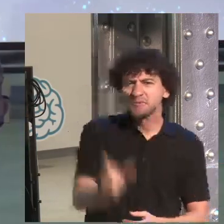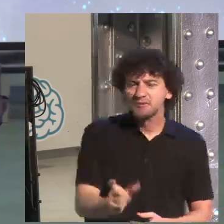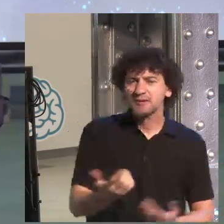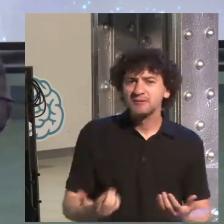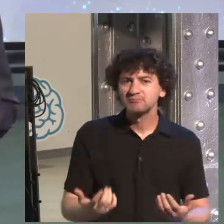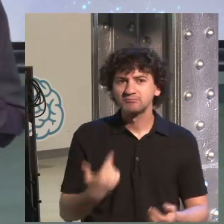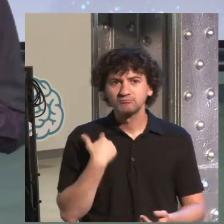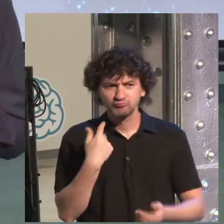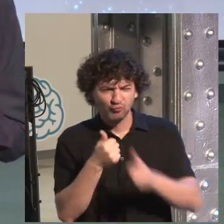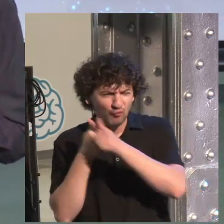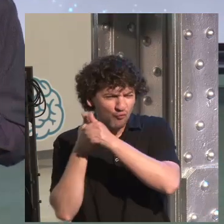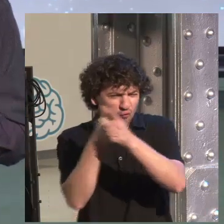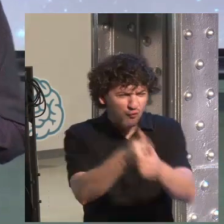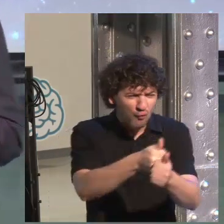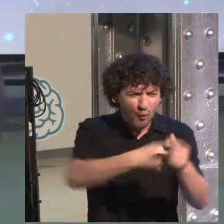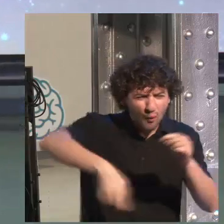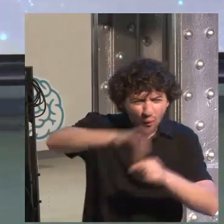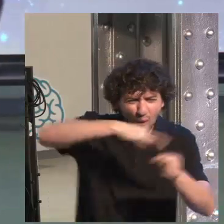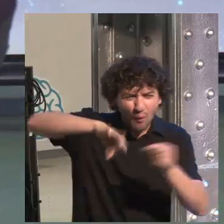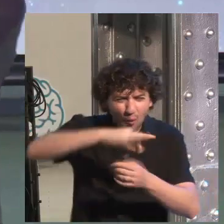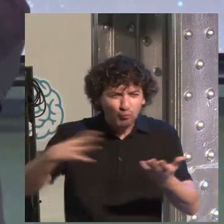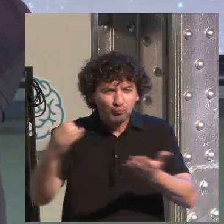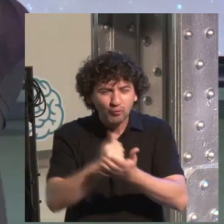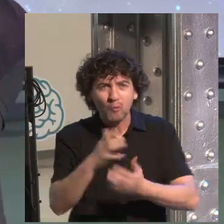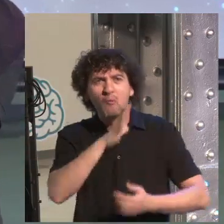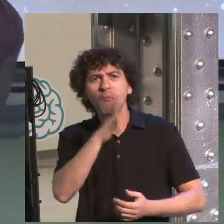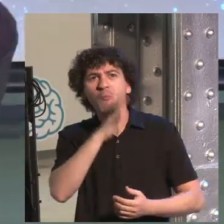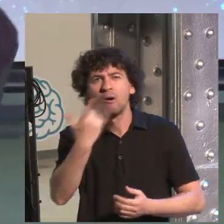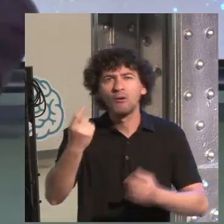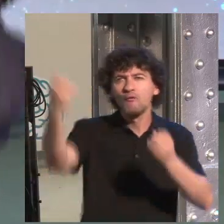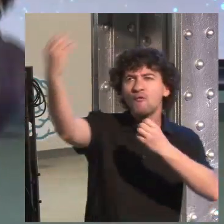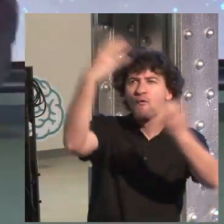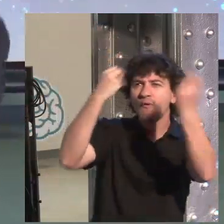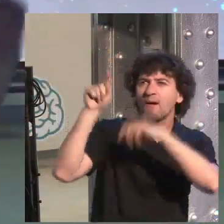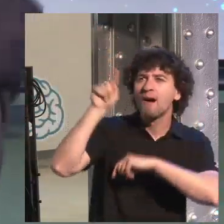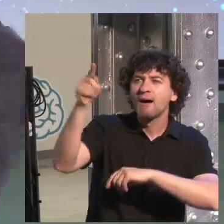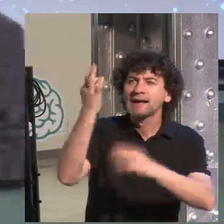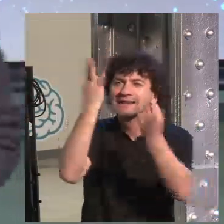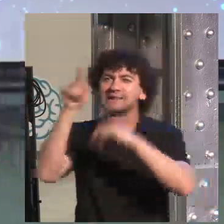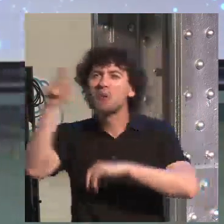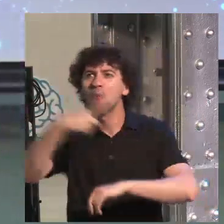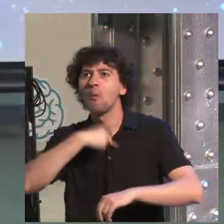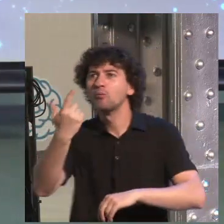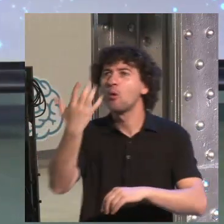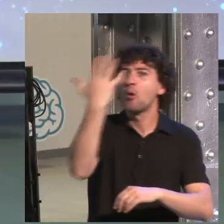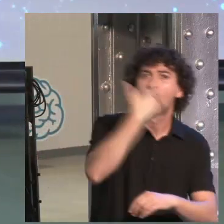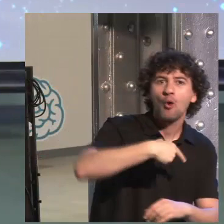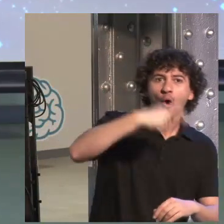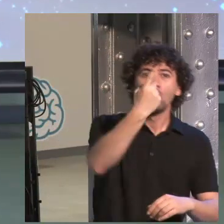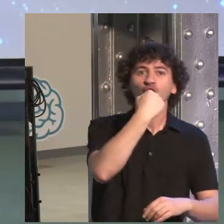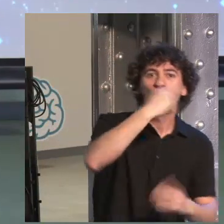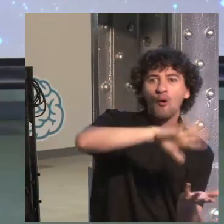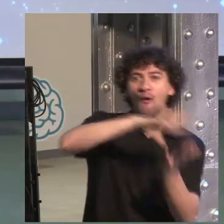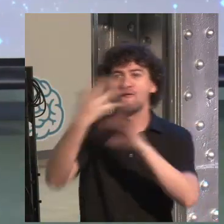llevo siguiendo toda la gira por el tío de los focos, porque me encanta cómo cambia de rojo a verde en la cuarta